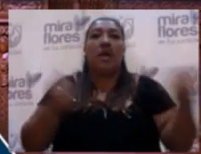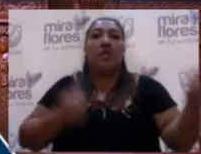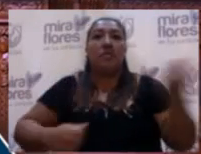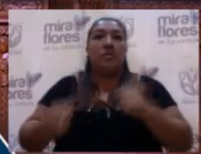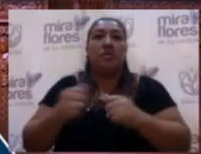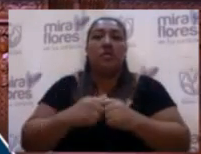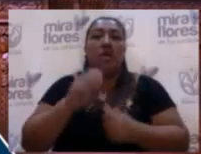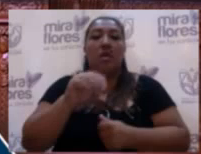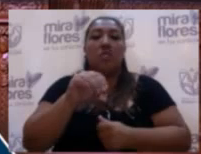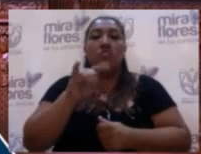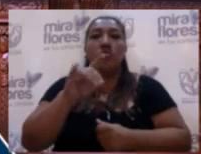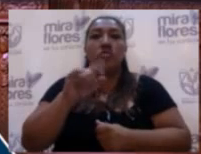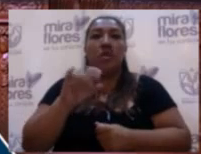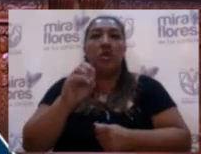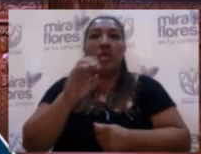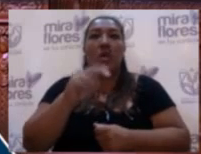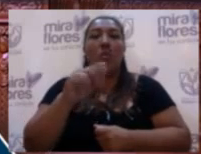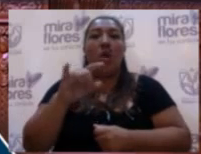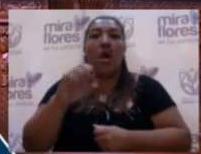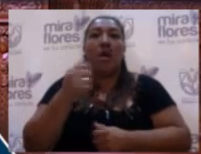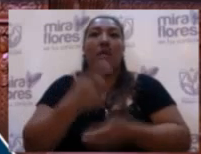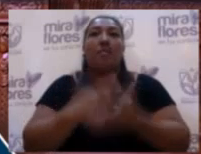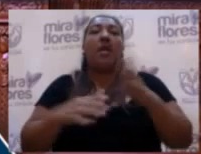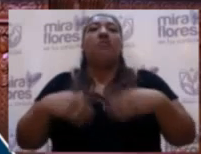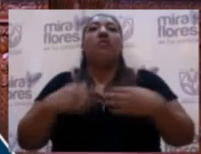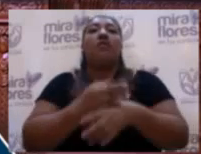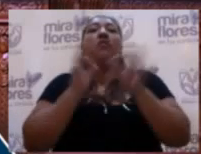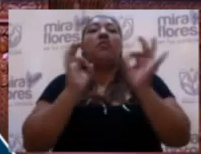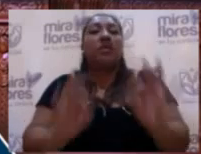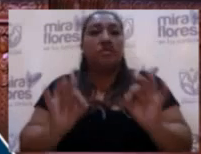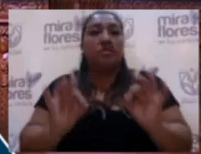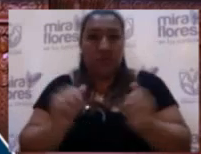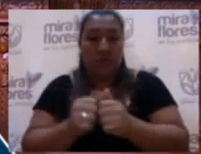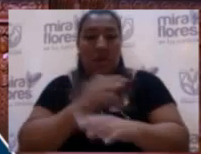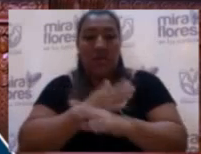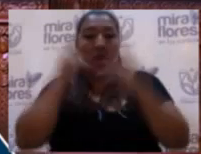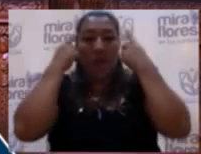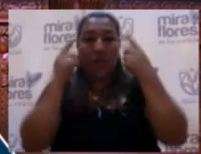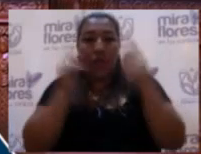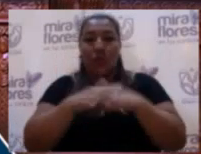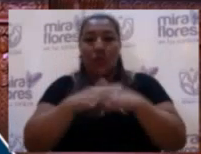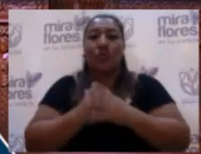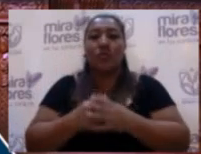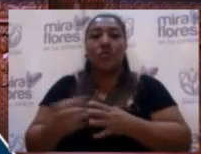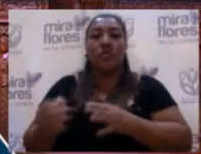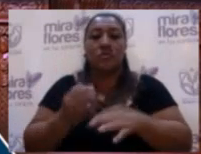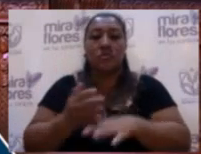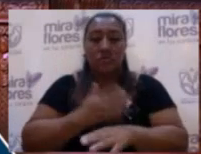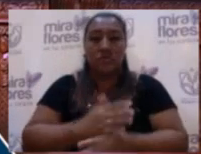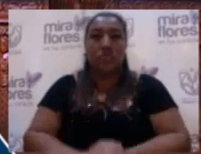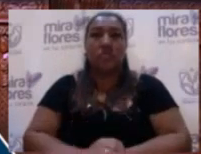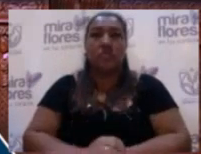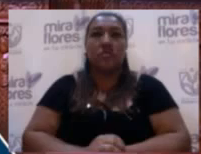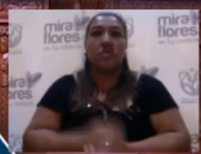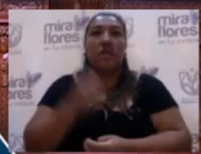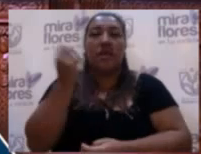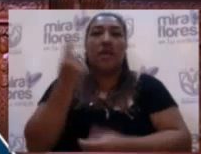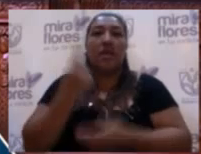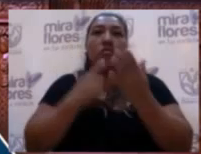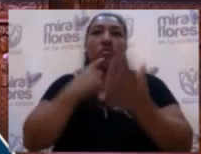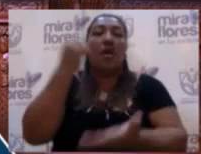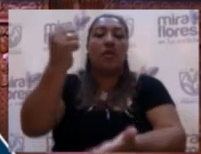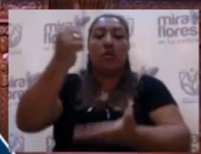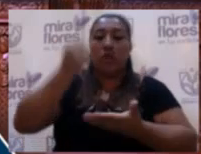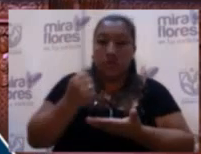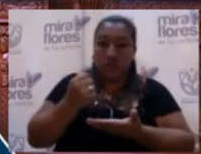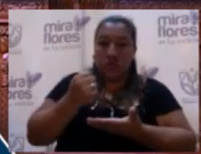administrativas del Museo de la Huacapullán a efectos de formalizar la misma acorde con las consideraciones expuestas, entendiéndose que es una